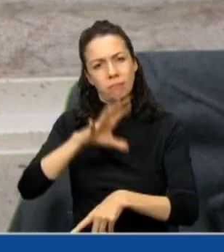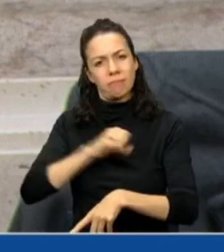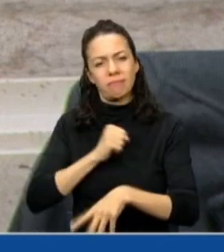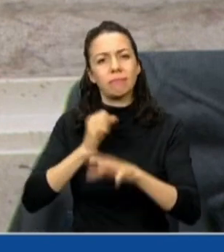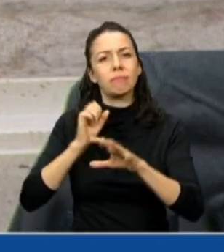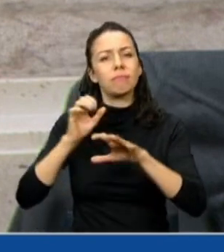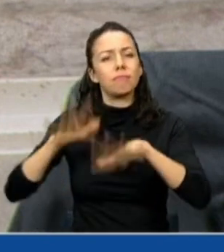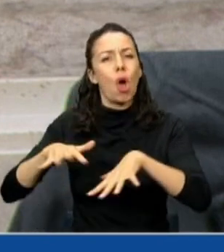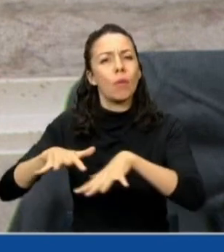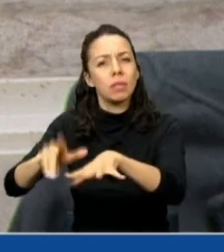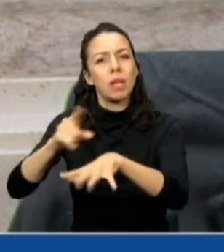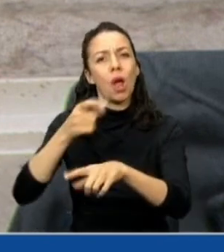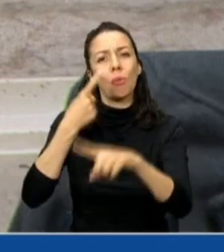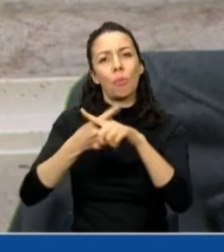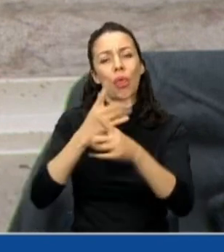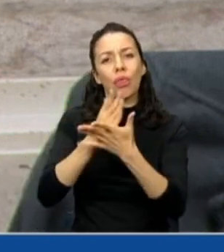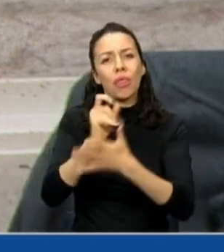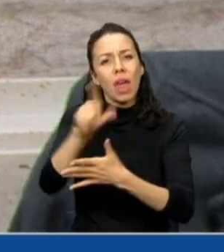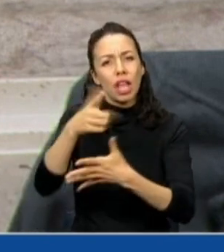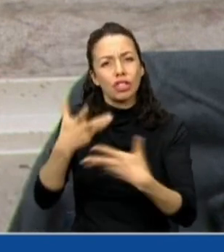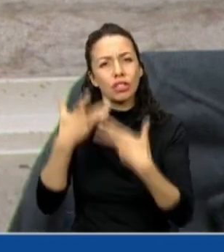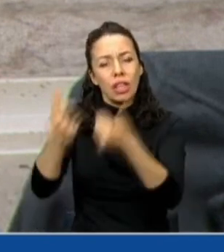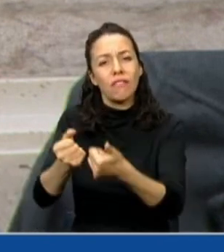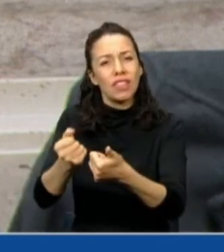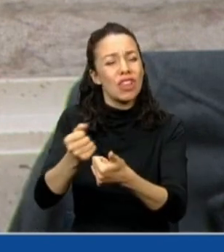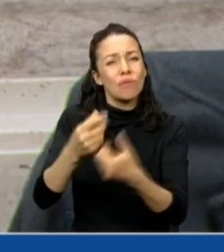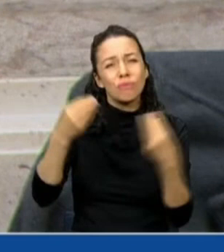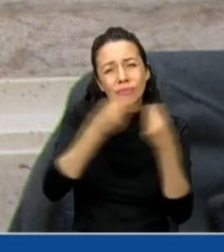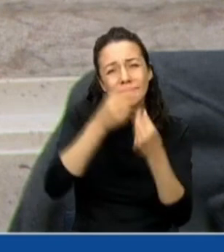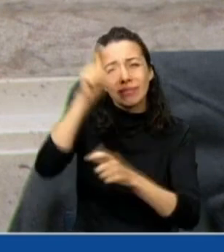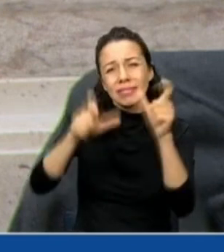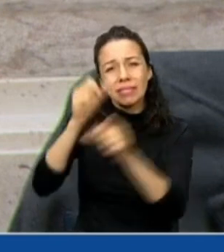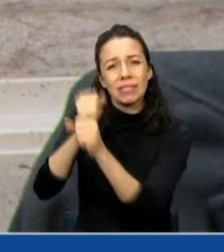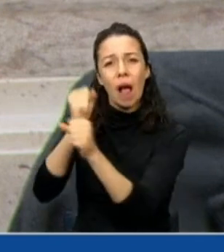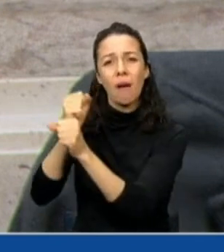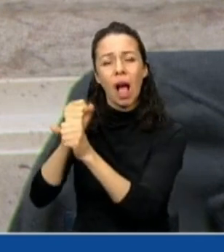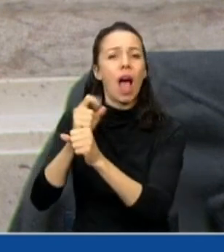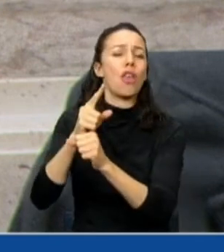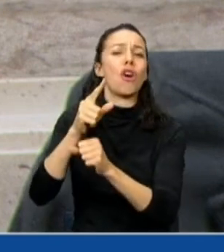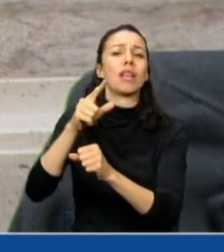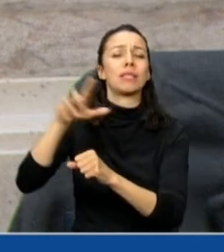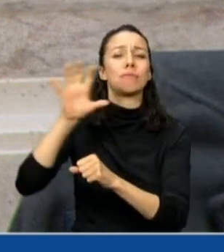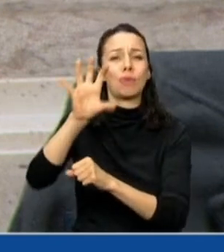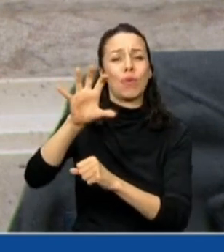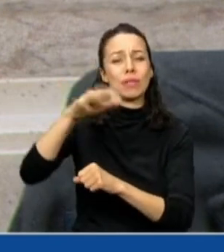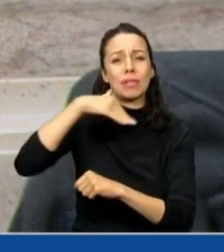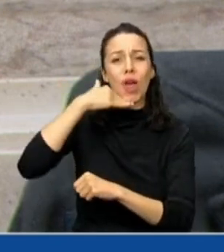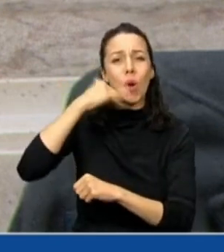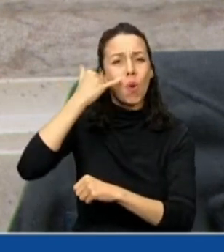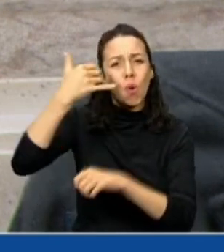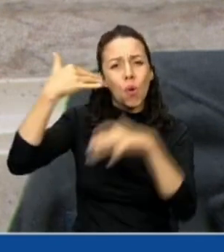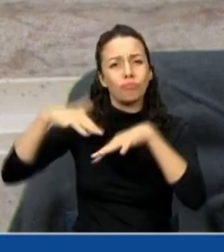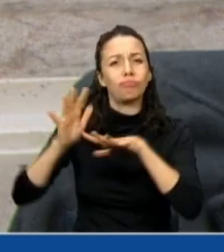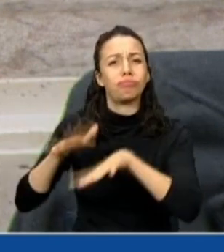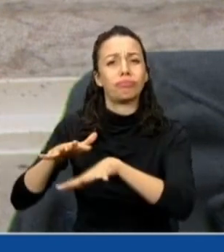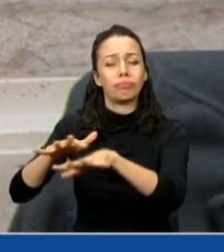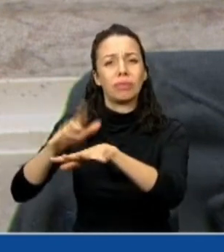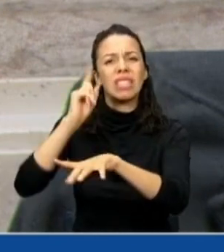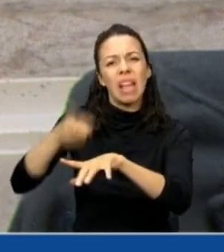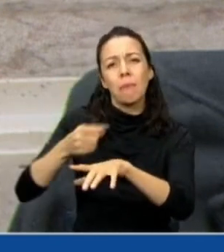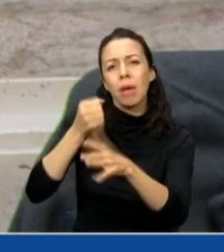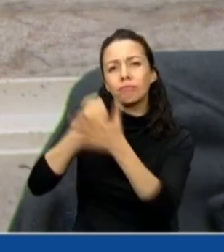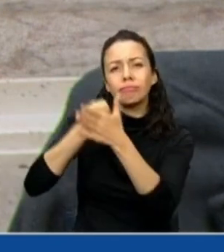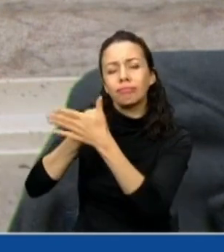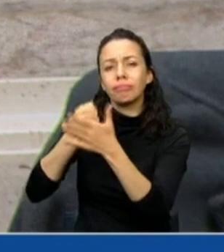de sus derechos cientos de trabajadores en las calles de la provincia de Jujuy. Y también han dado pelea para elegir delegados de